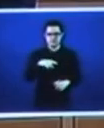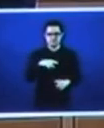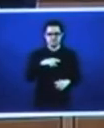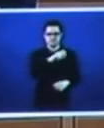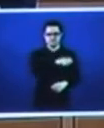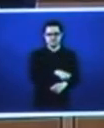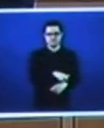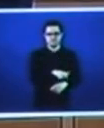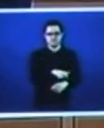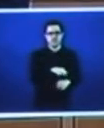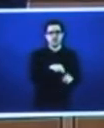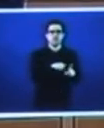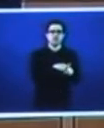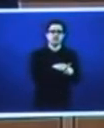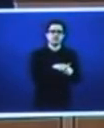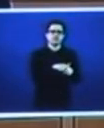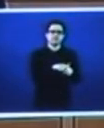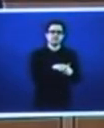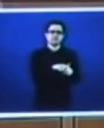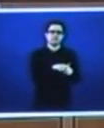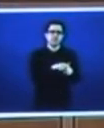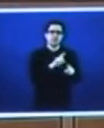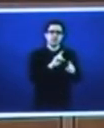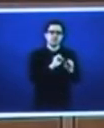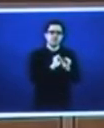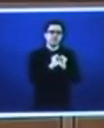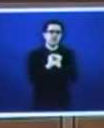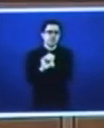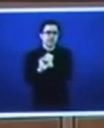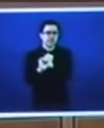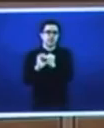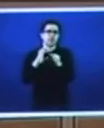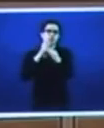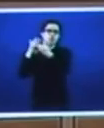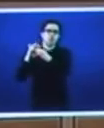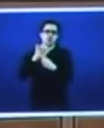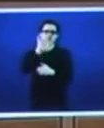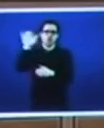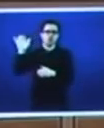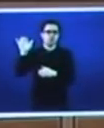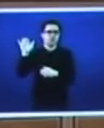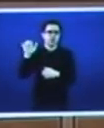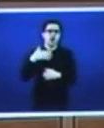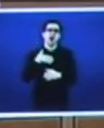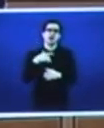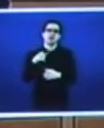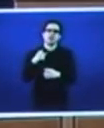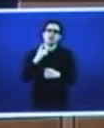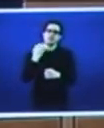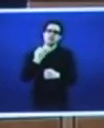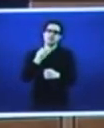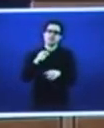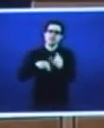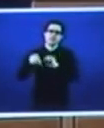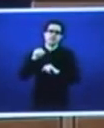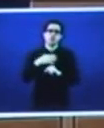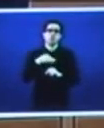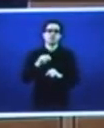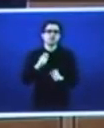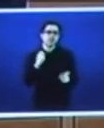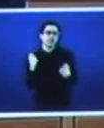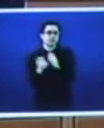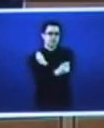condicionan da Unión Europea a posibilidad de devolución destas axudas. Señoría, pero sendo isto